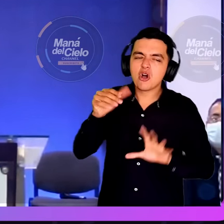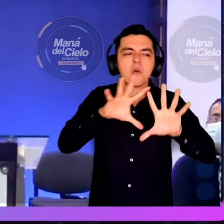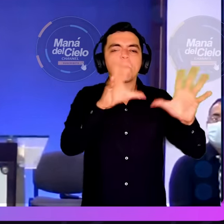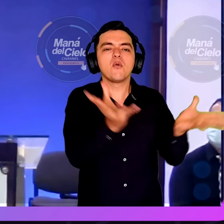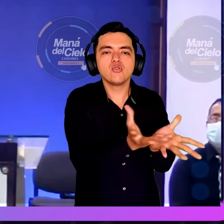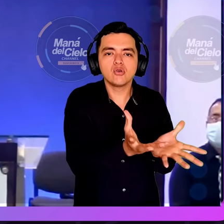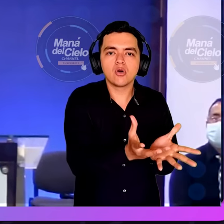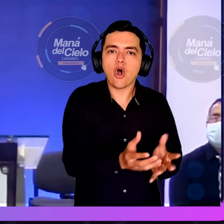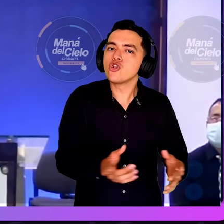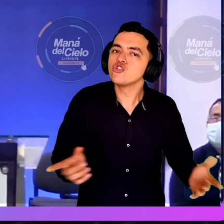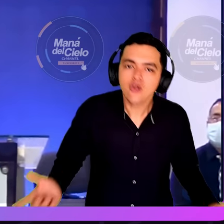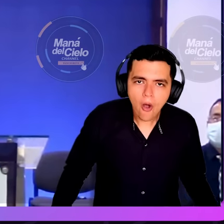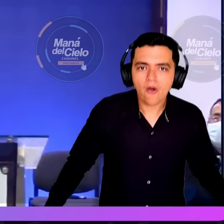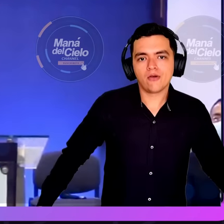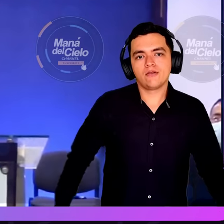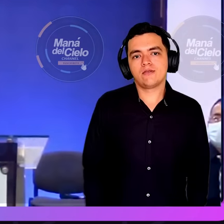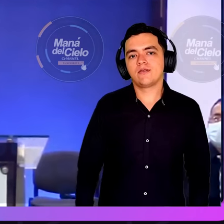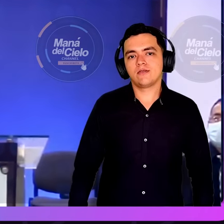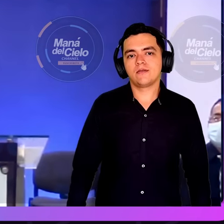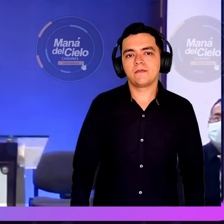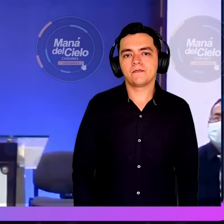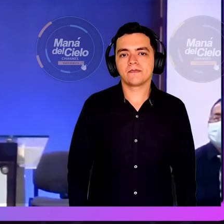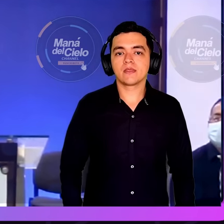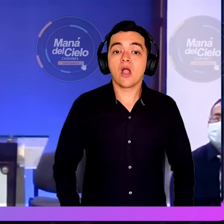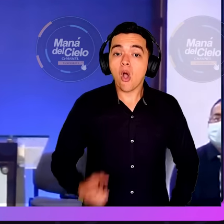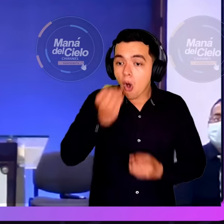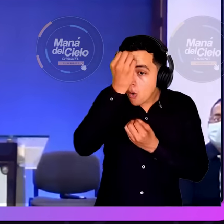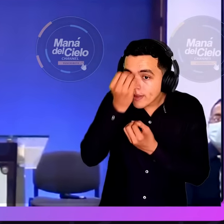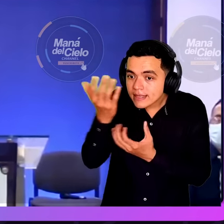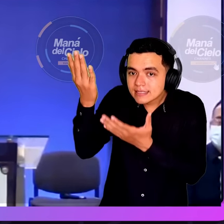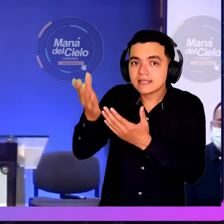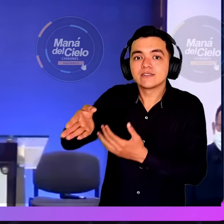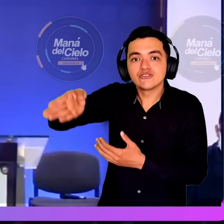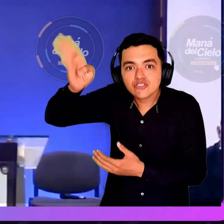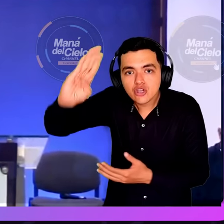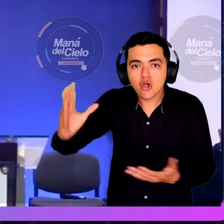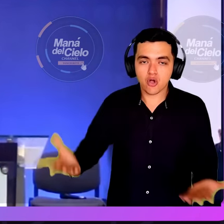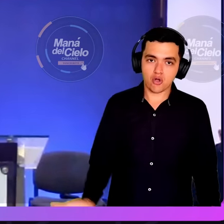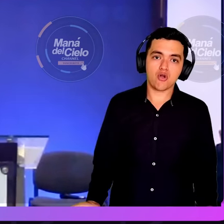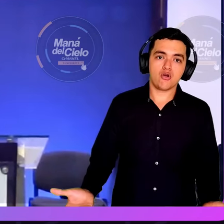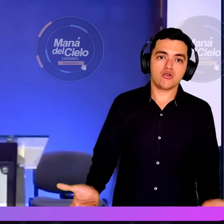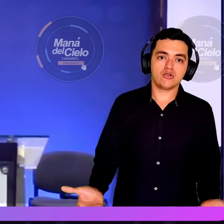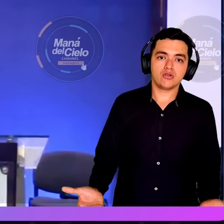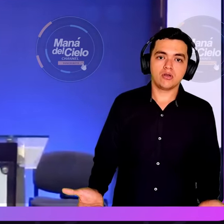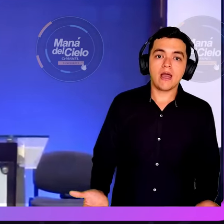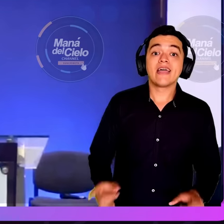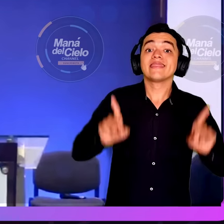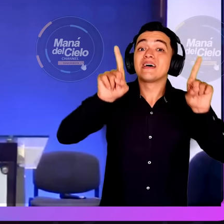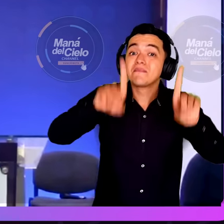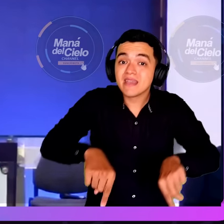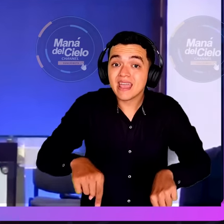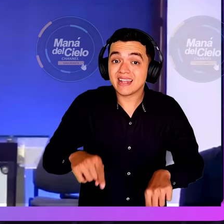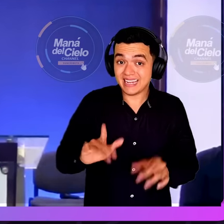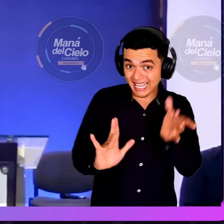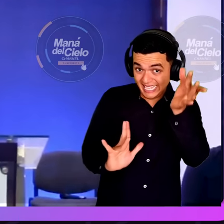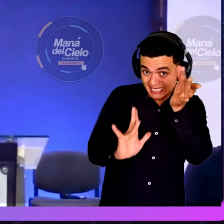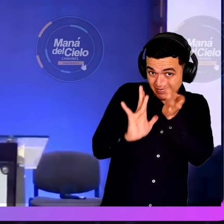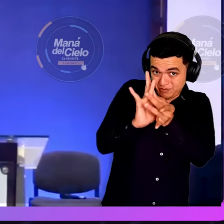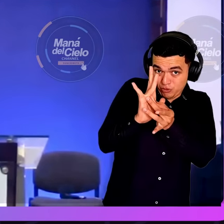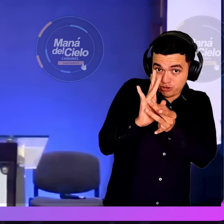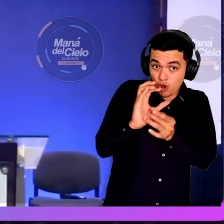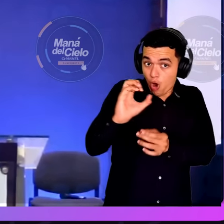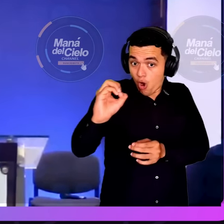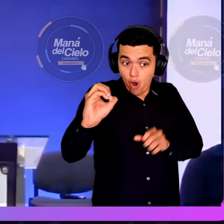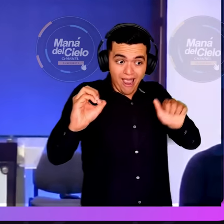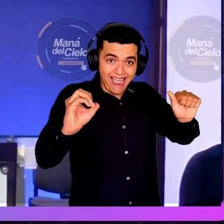vida. ¿Cómo así? Si tú no honras a tus padres, no estás honrando a Dios. Hermana, si tú no te sujetas a tu esposo, no estás honrando a